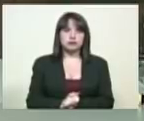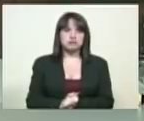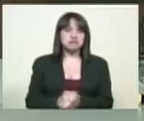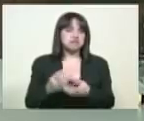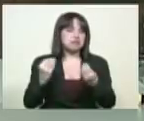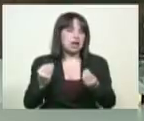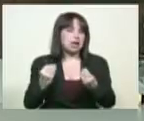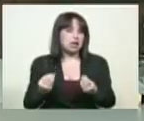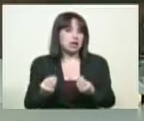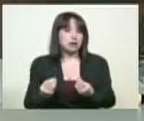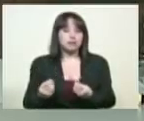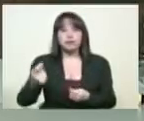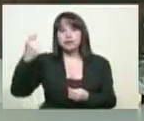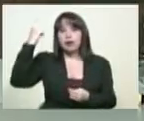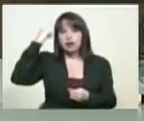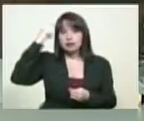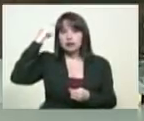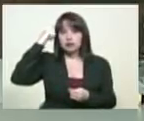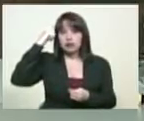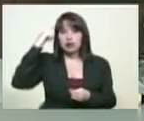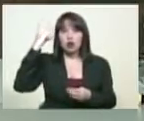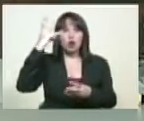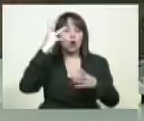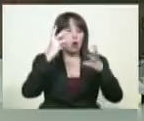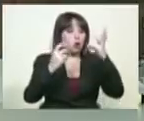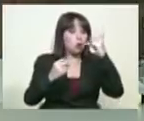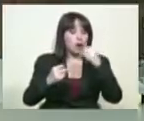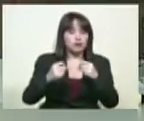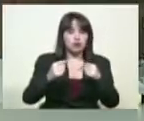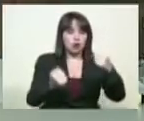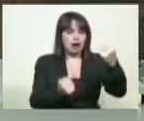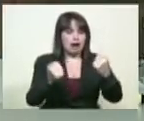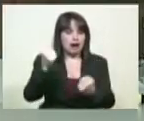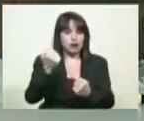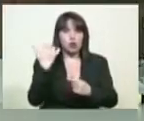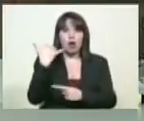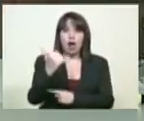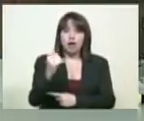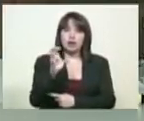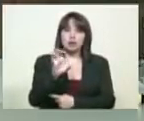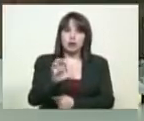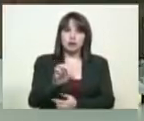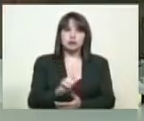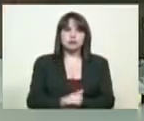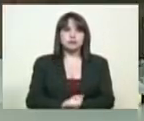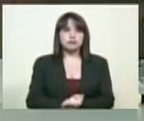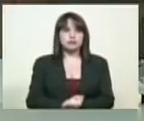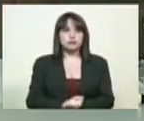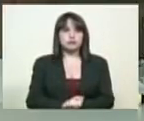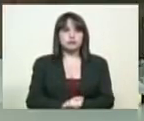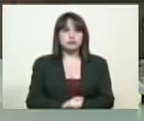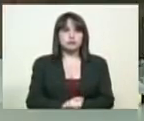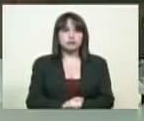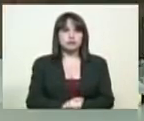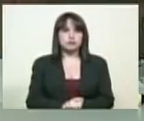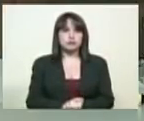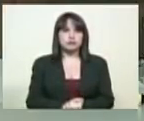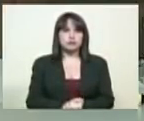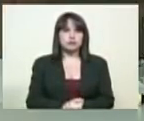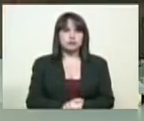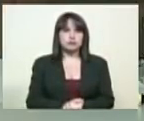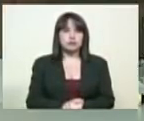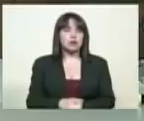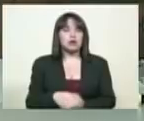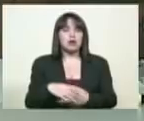saber los vehículos que existen en el país qué tipo de